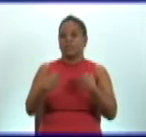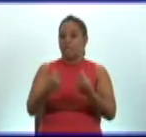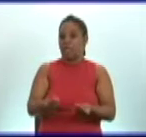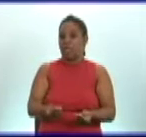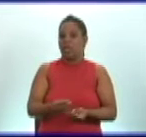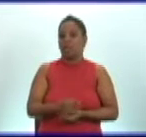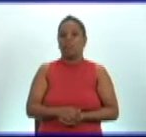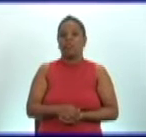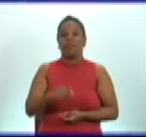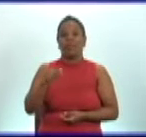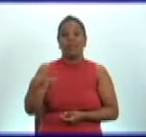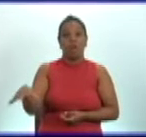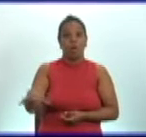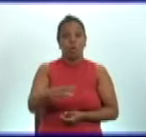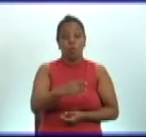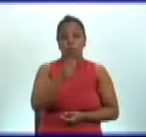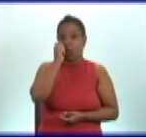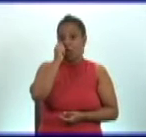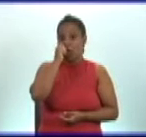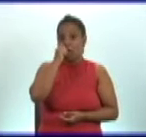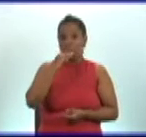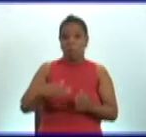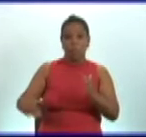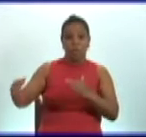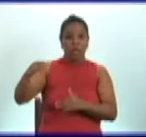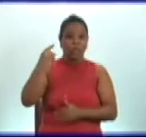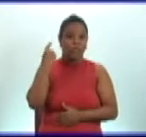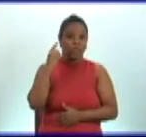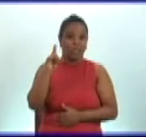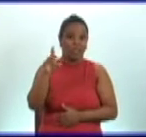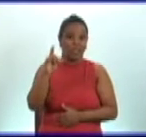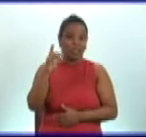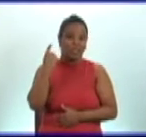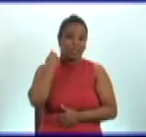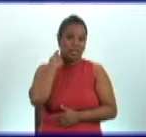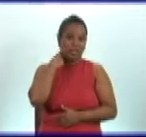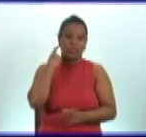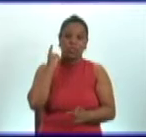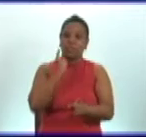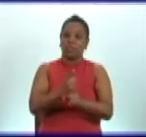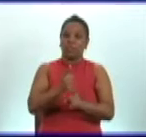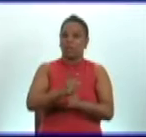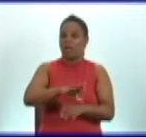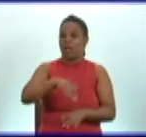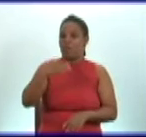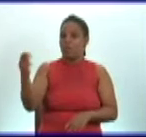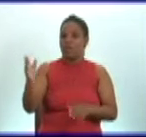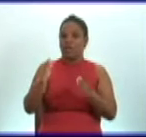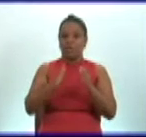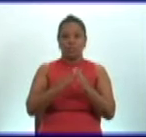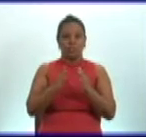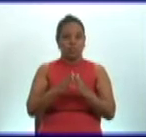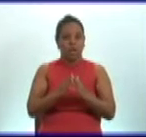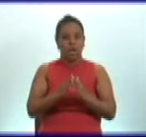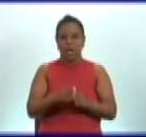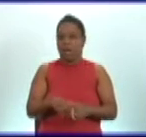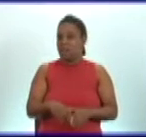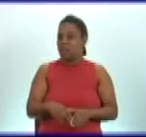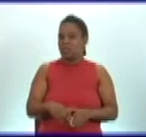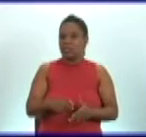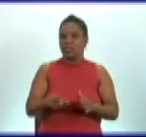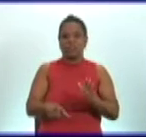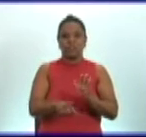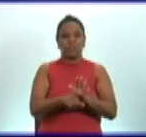bando dispone que todo varón mayor de 15 años que se encontrara fuera de su finca sin justificación alguna, pues este sea pasado por las